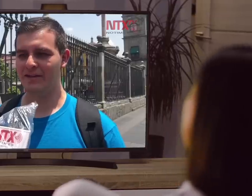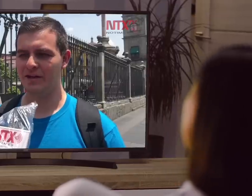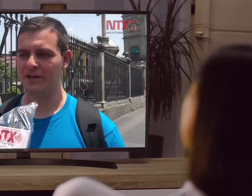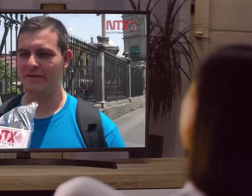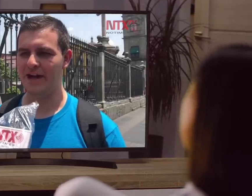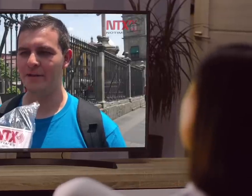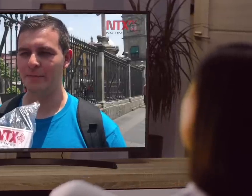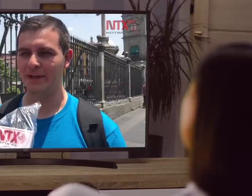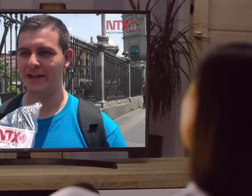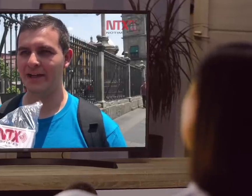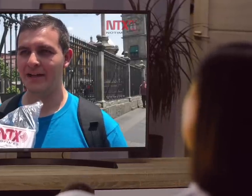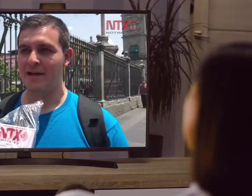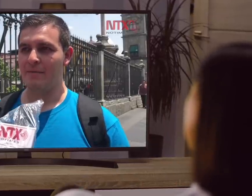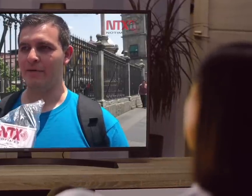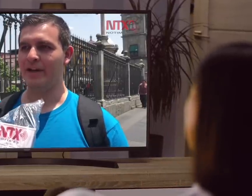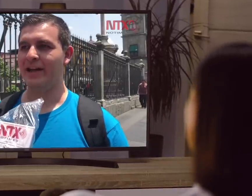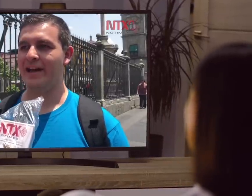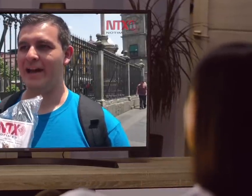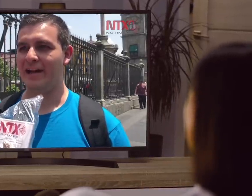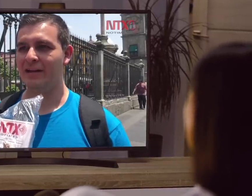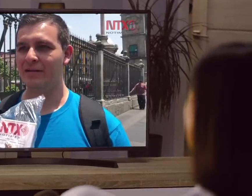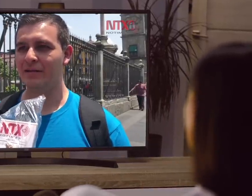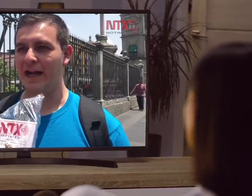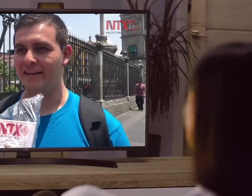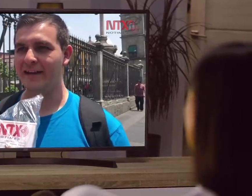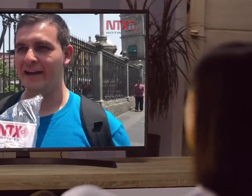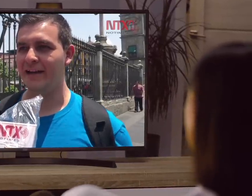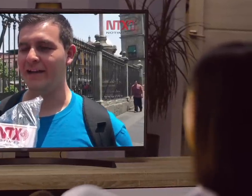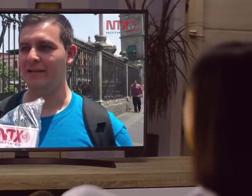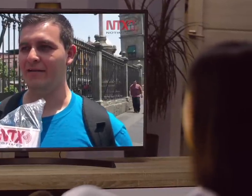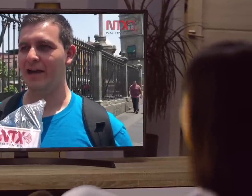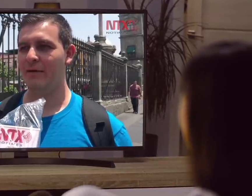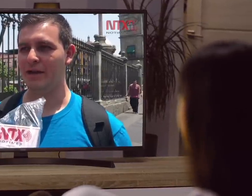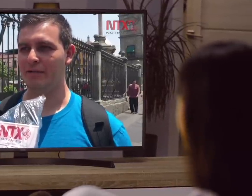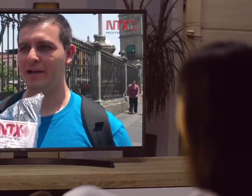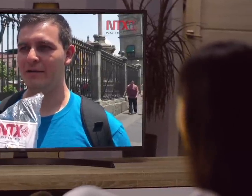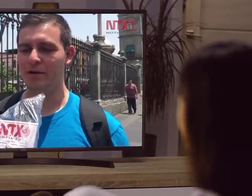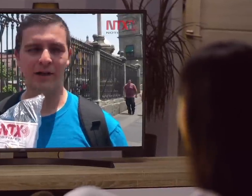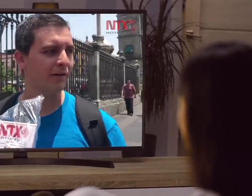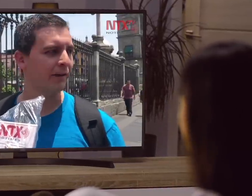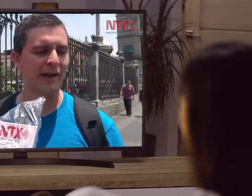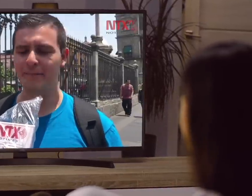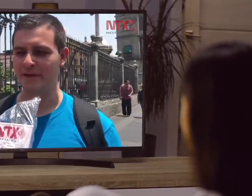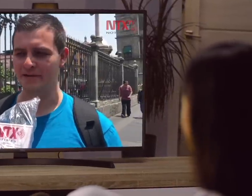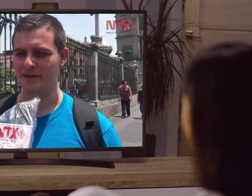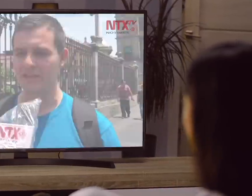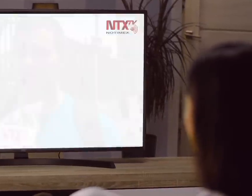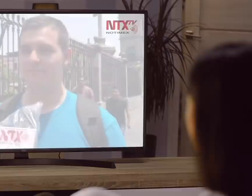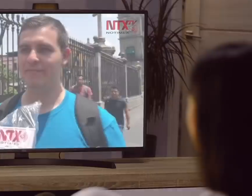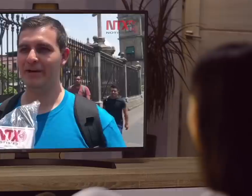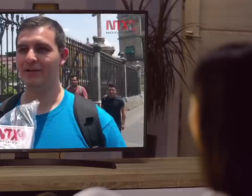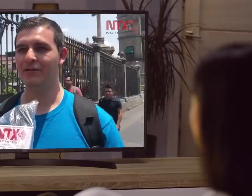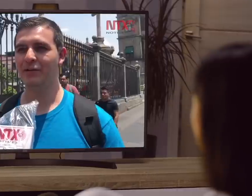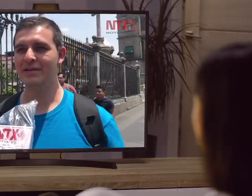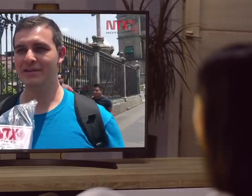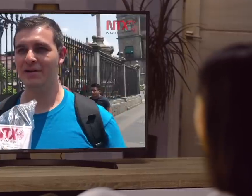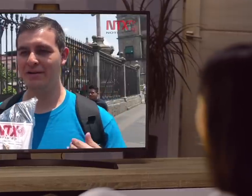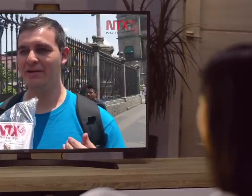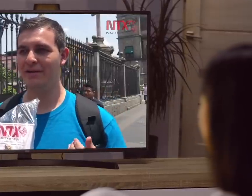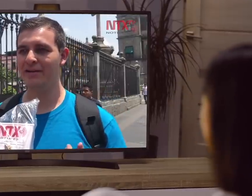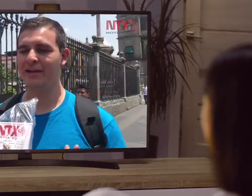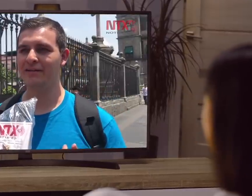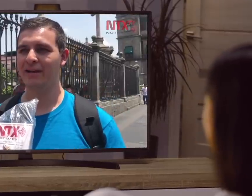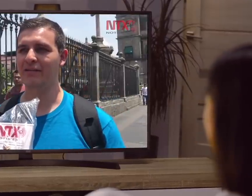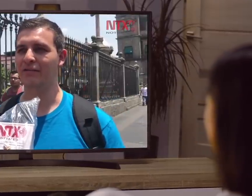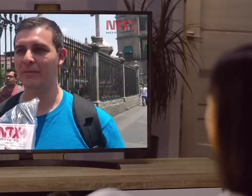Yo estoy en contra de ese horario de verano. ¿Por qué? Porque altera el horario habitual y biológico de cada persona. Pero